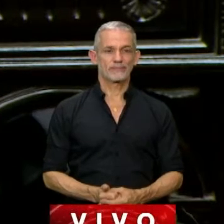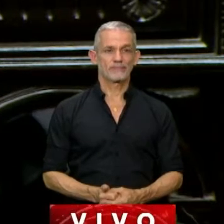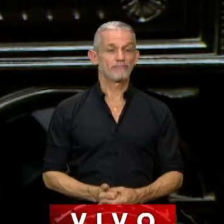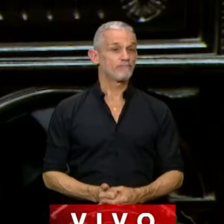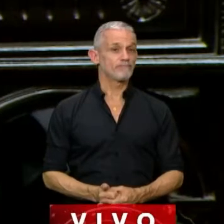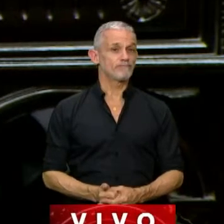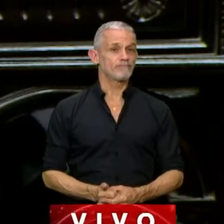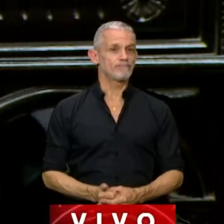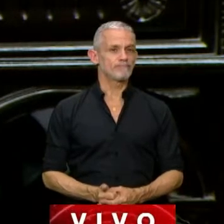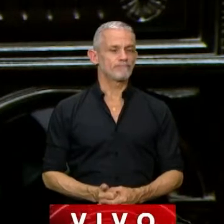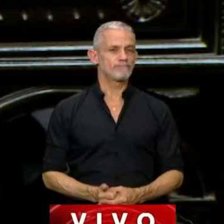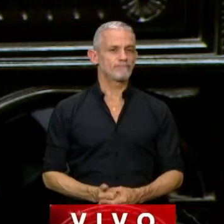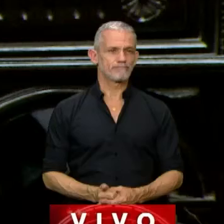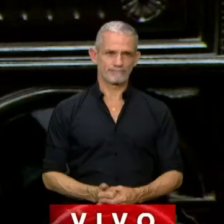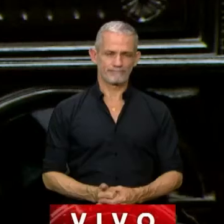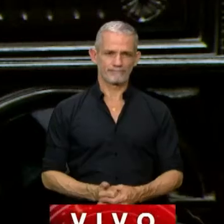Tenemos